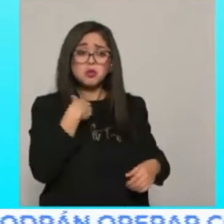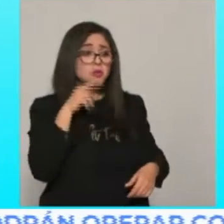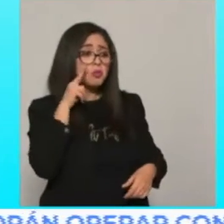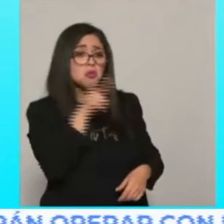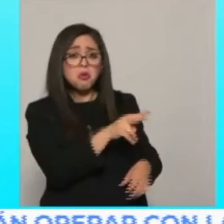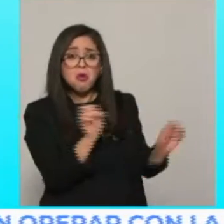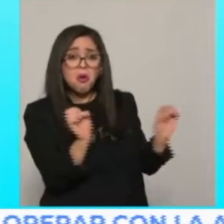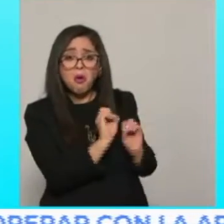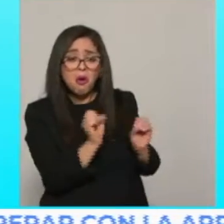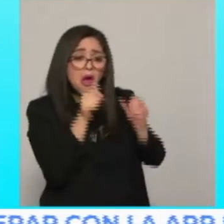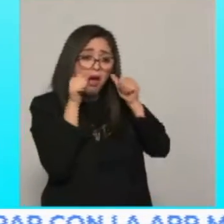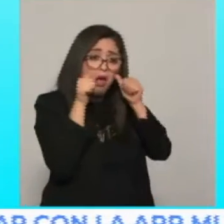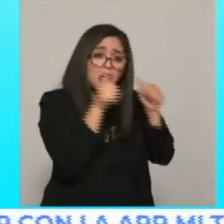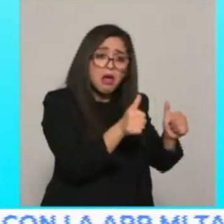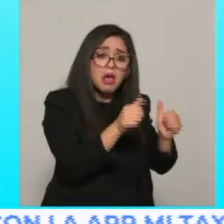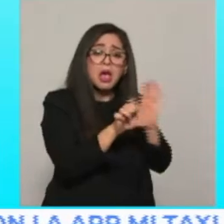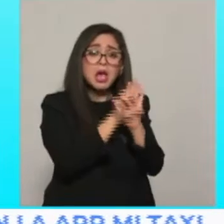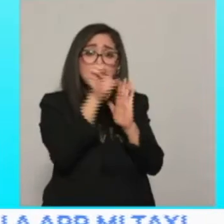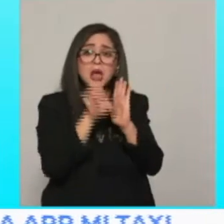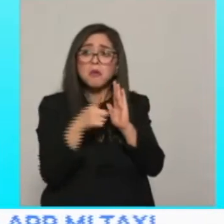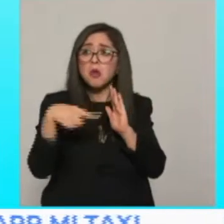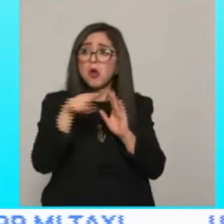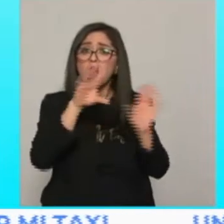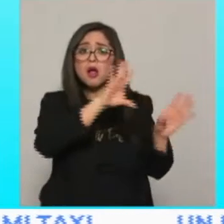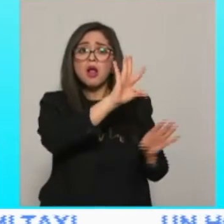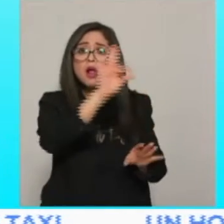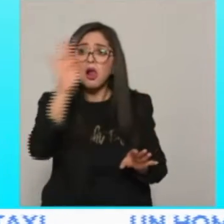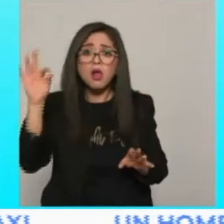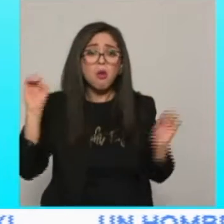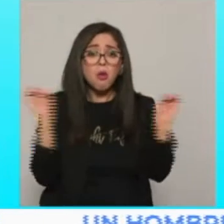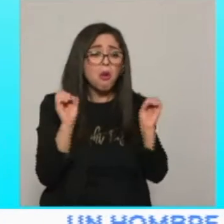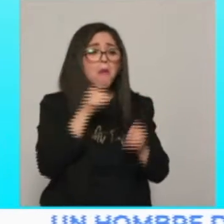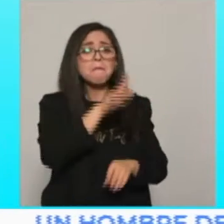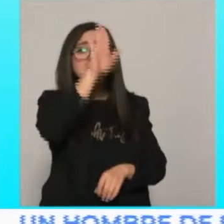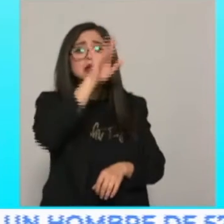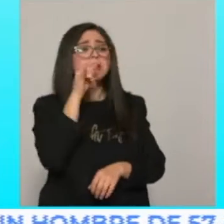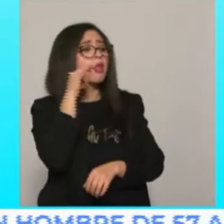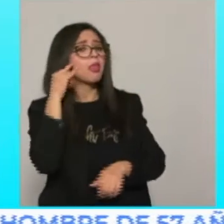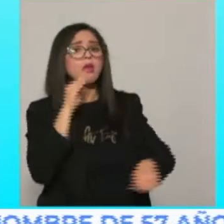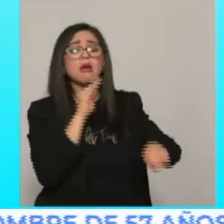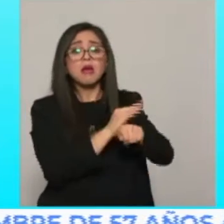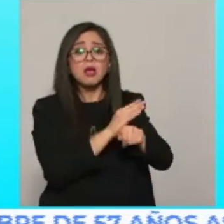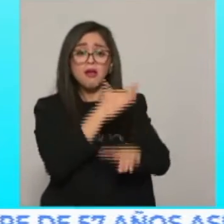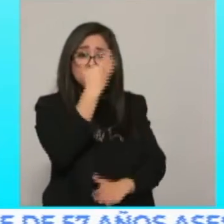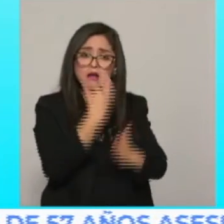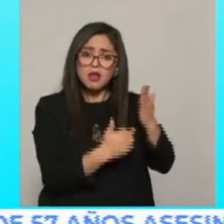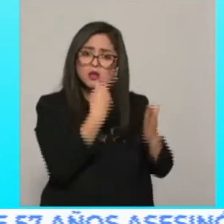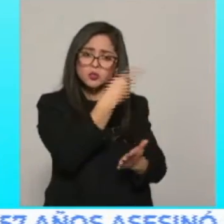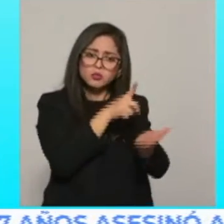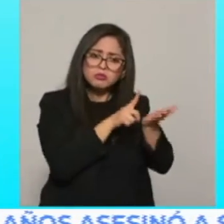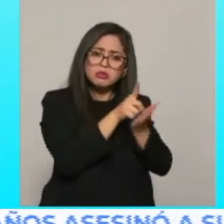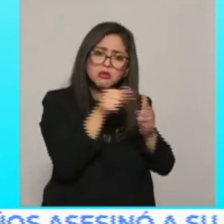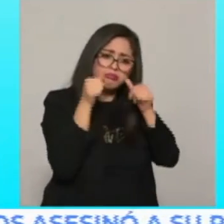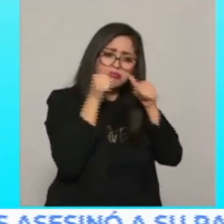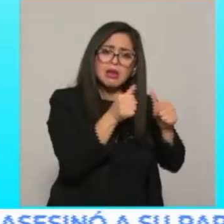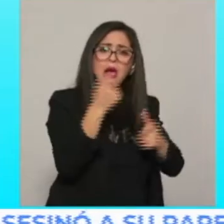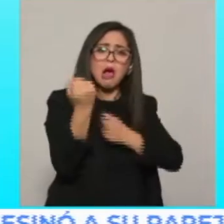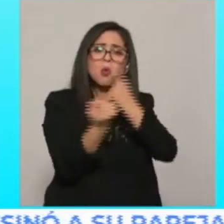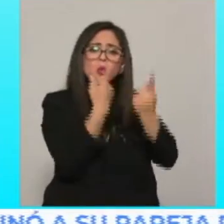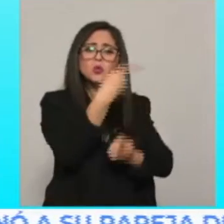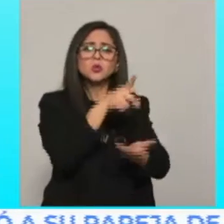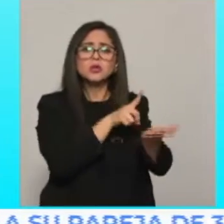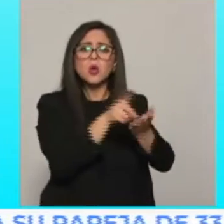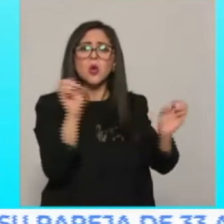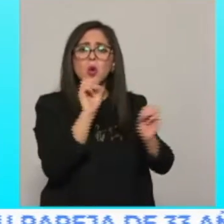que no se habla, no existe. Entonces, precisamente como están tan invisibilizados sus derechos, están tan obstaculizados sus derechos, pues lo que queremos es, a partir de